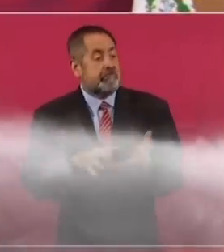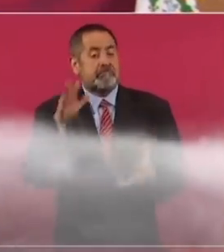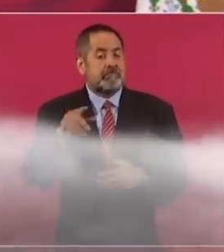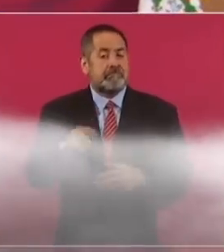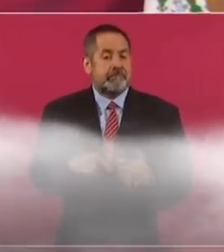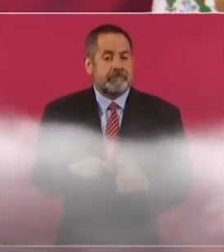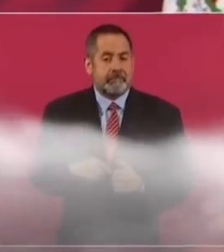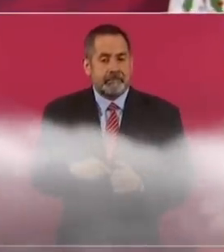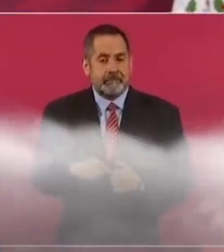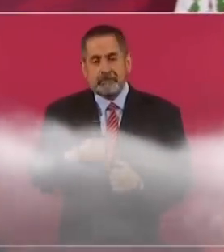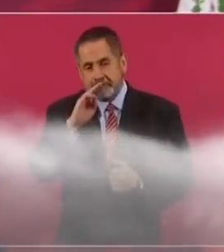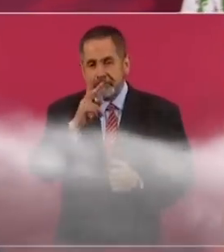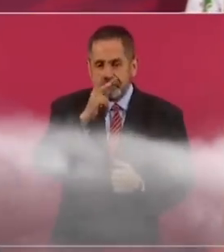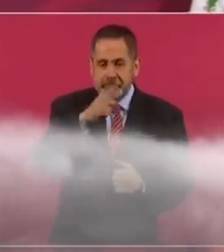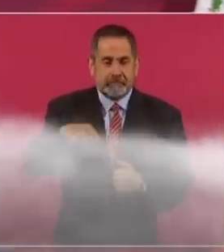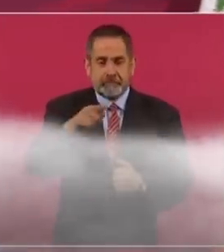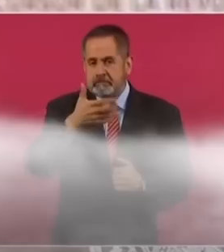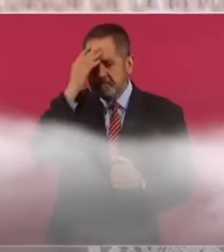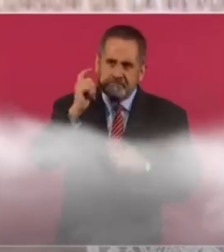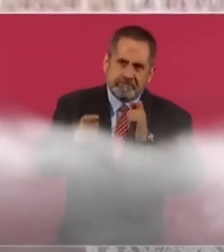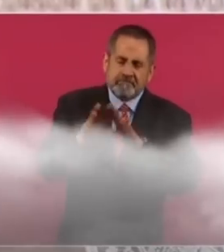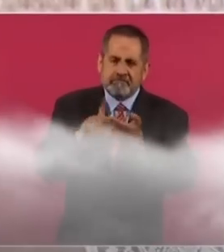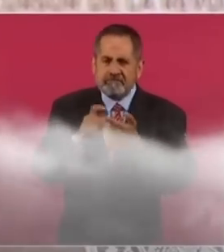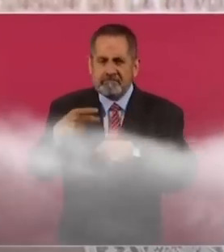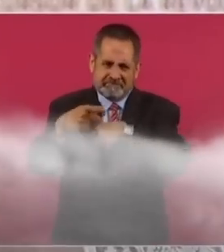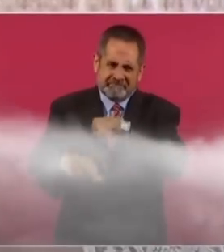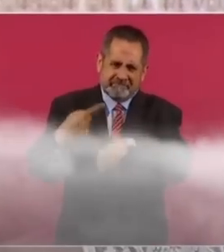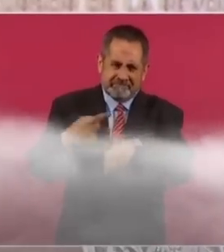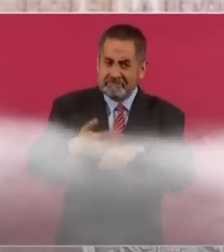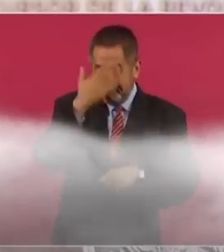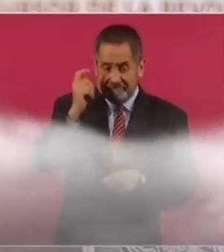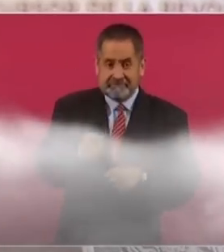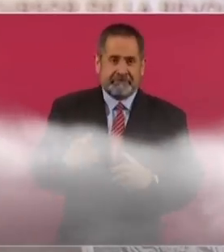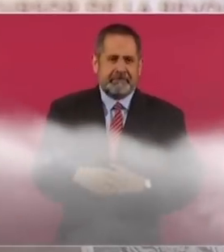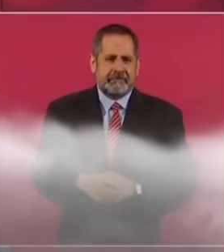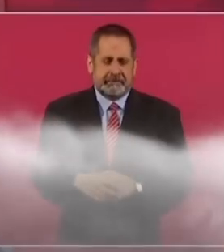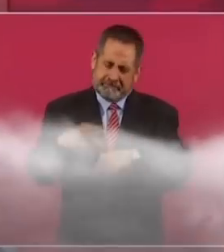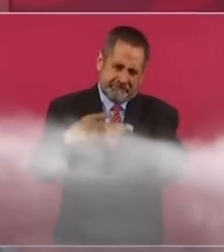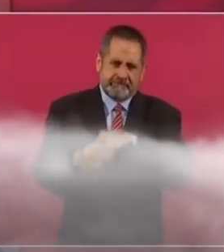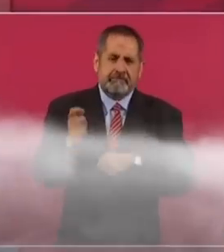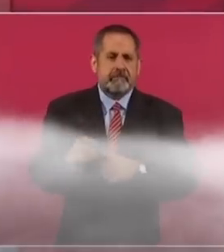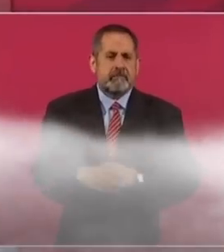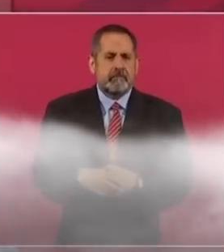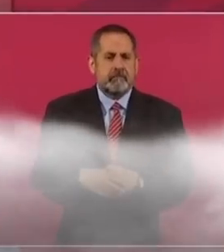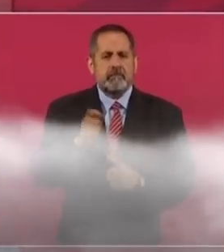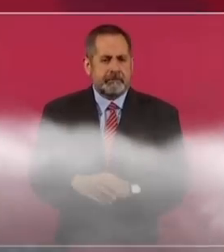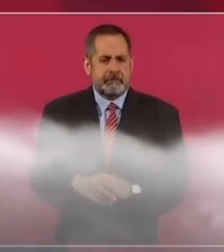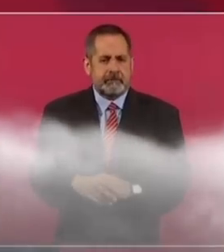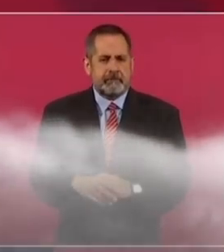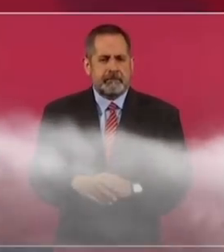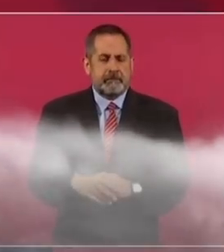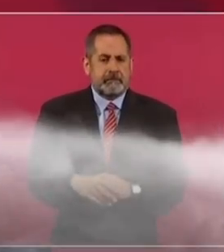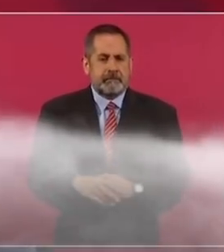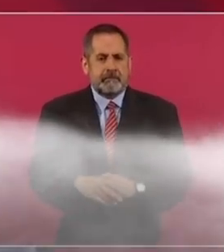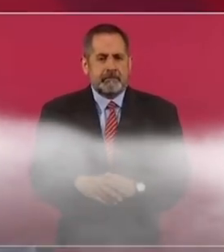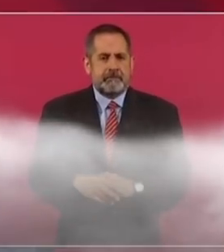mayoría de las madres y de los padres no saben del daño que ocasiona. Es un asunto de información.